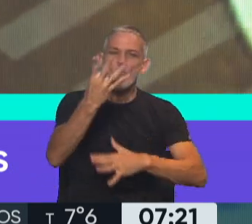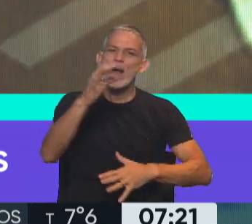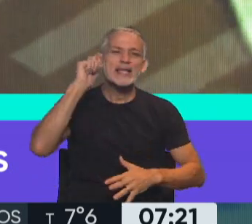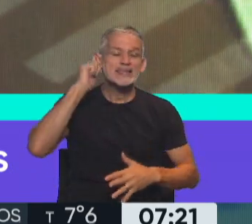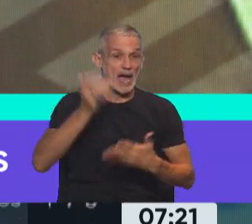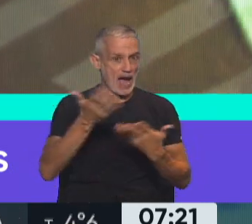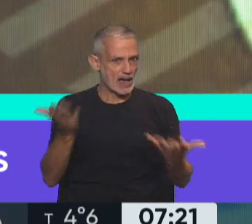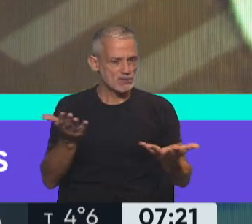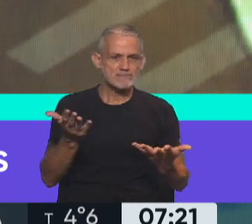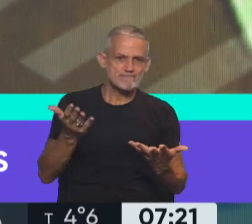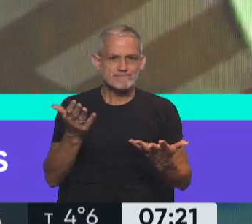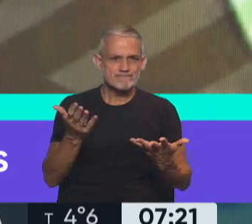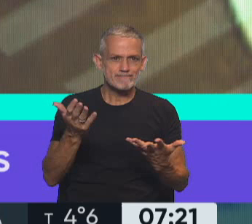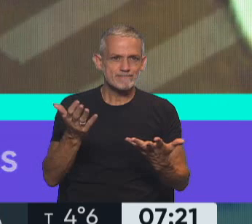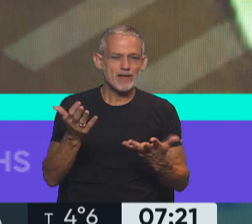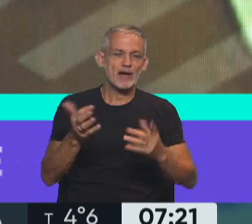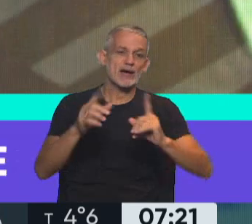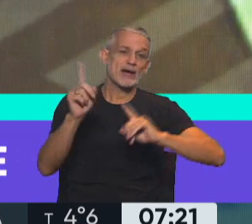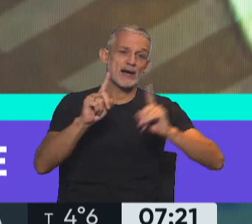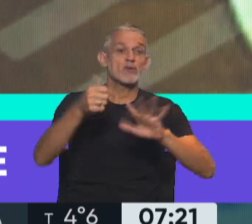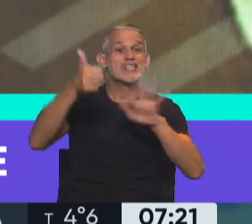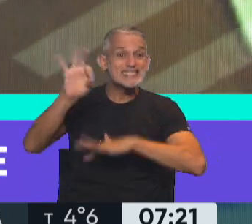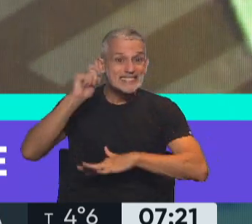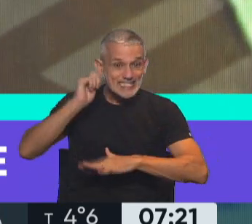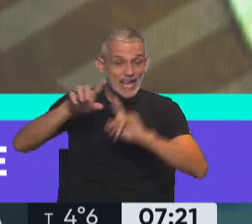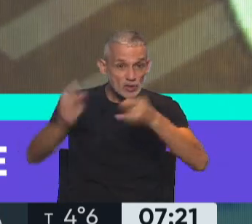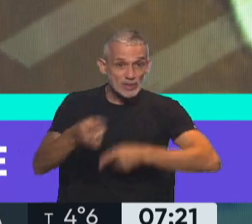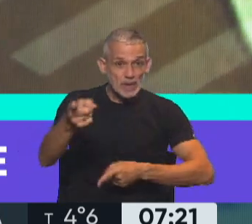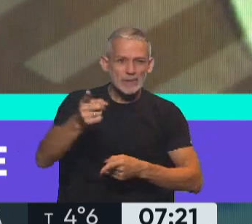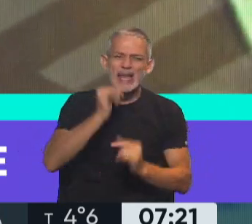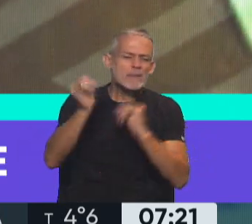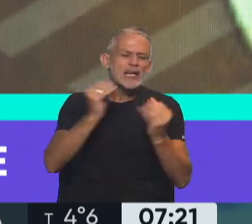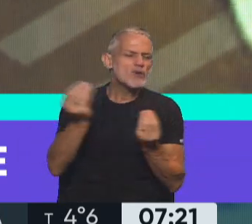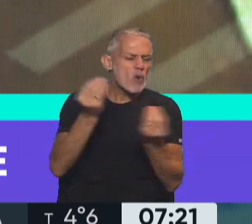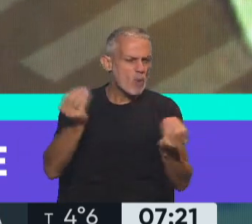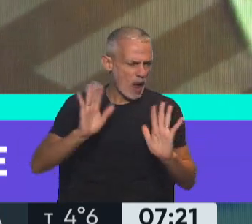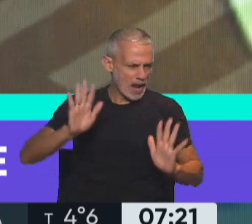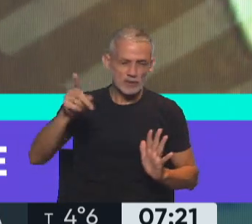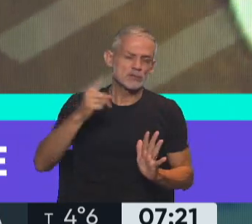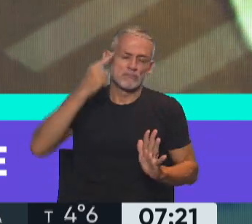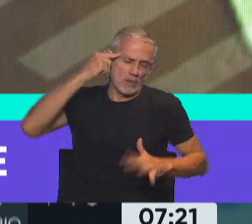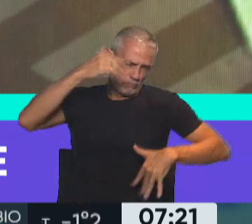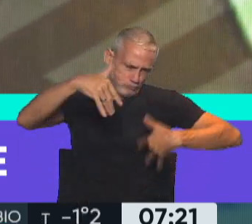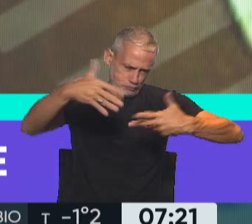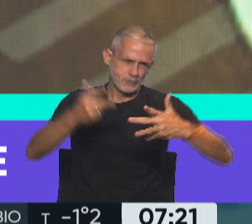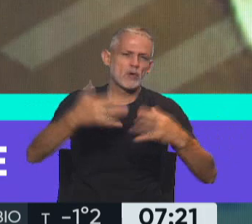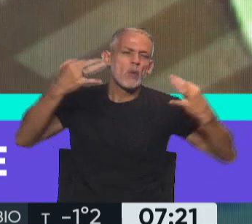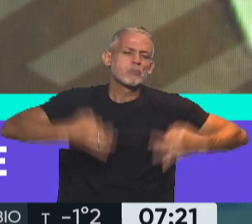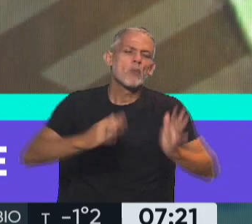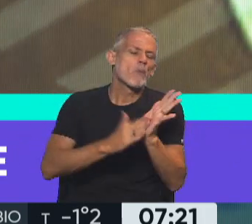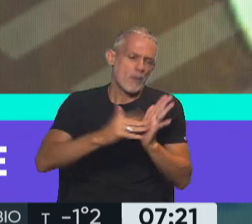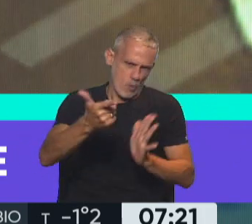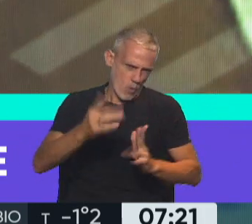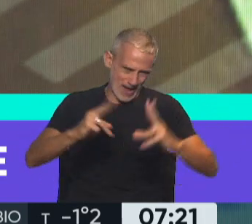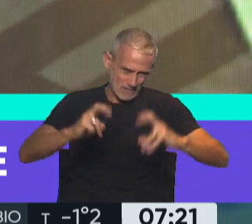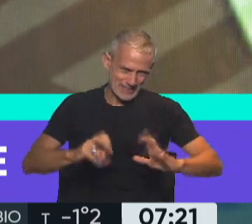edad e incluso algunos que orillan los 60 años de edad. La primera explicación que ensayan, todo esto es conjetural porque la investigación está en